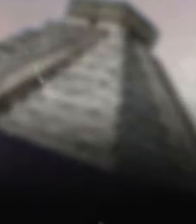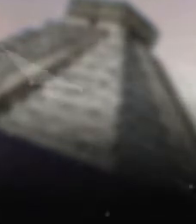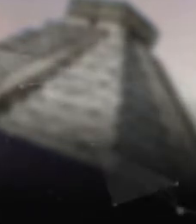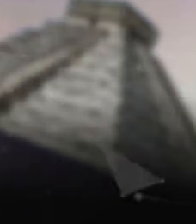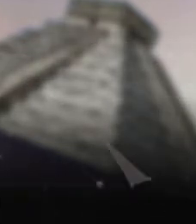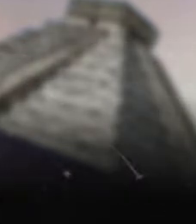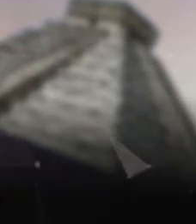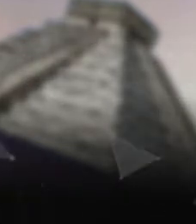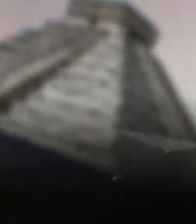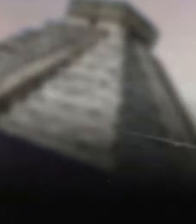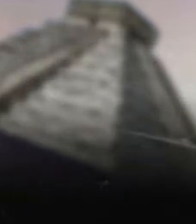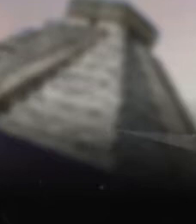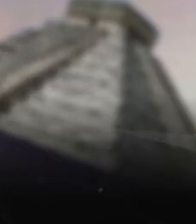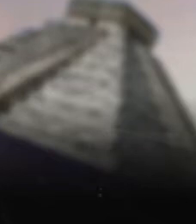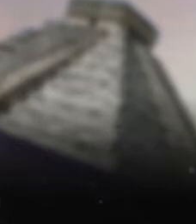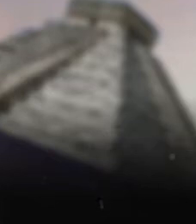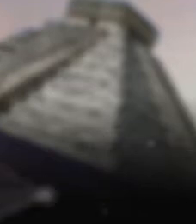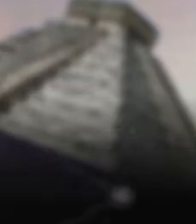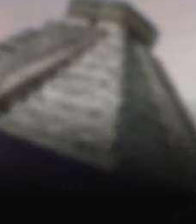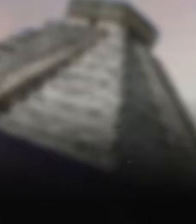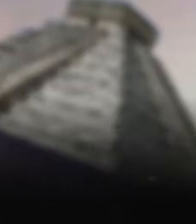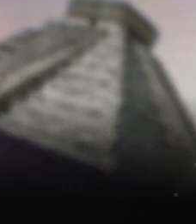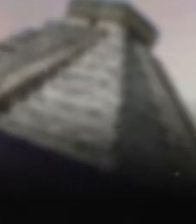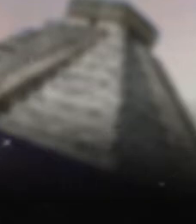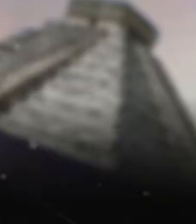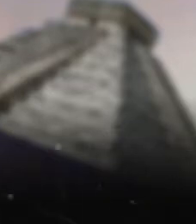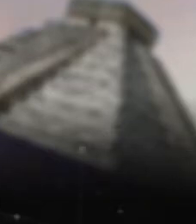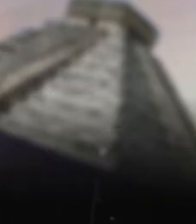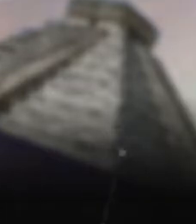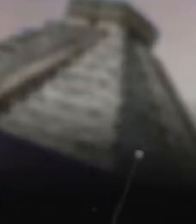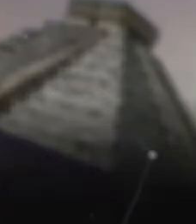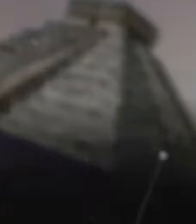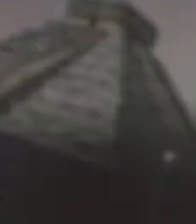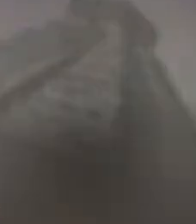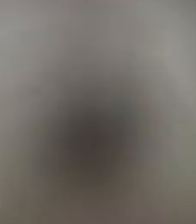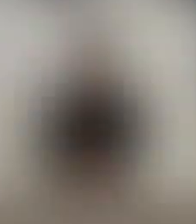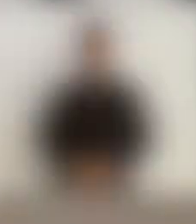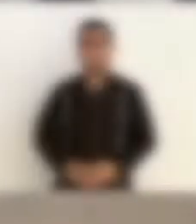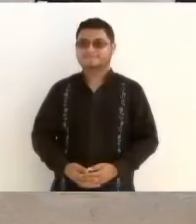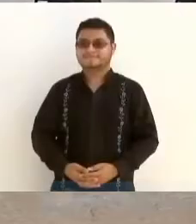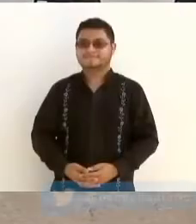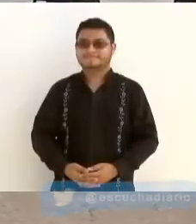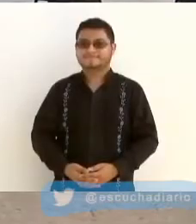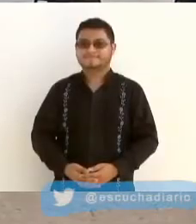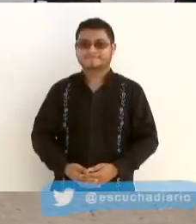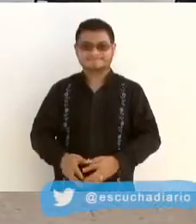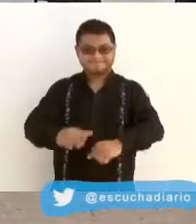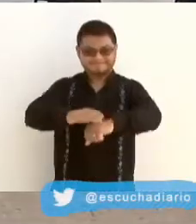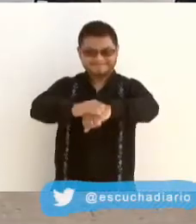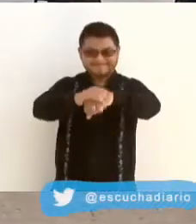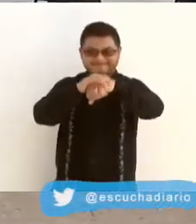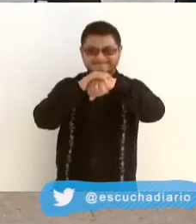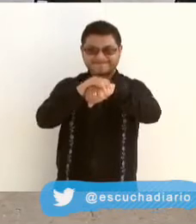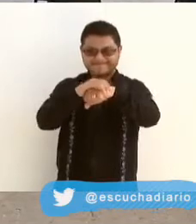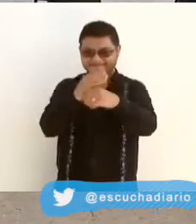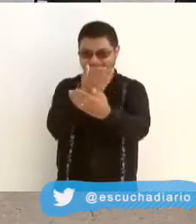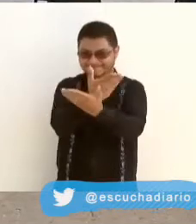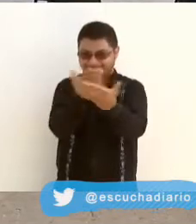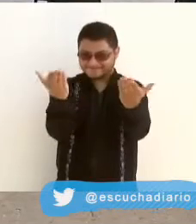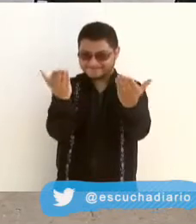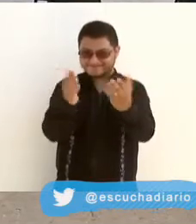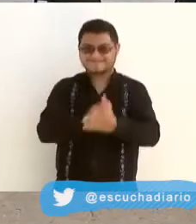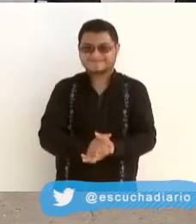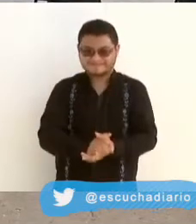@escuchadiario, donde podrás encontrar notas destacadas y lo más reciente de nuestro canal. Amigas, amigos